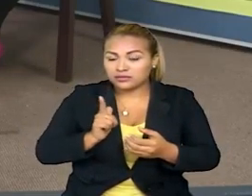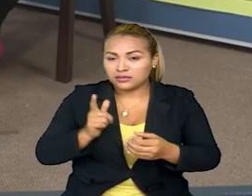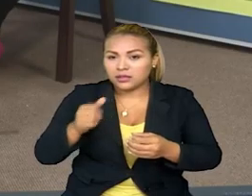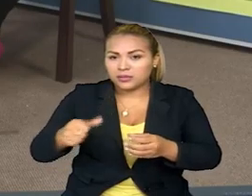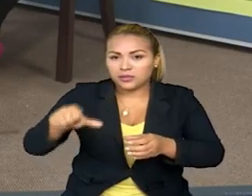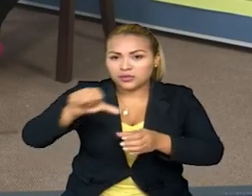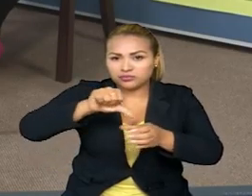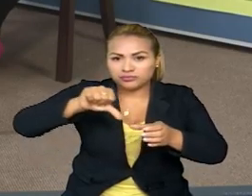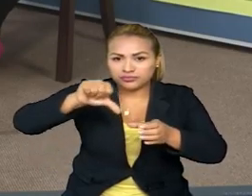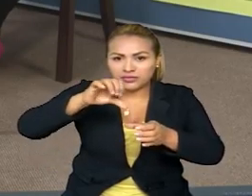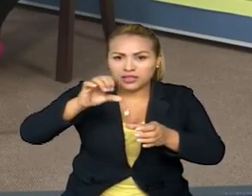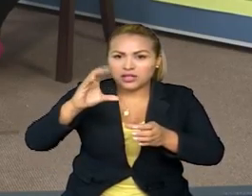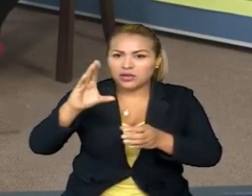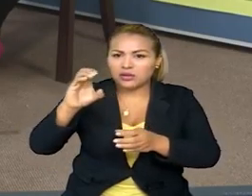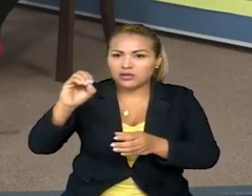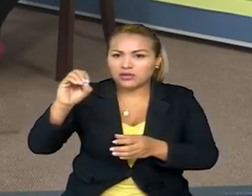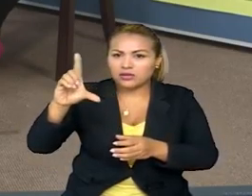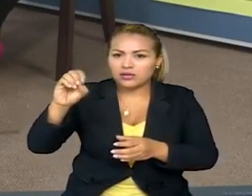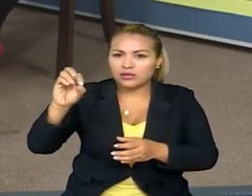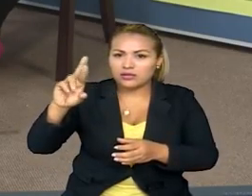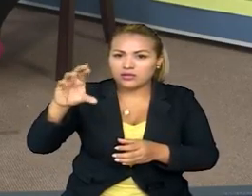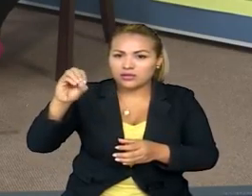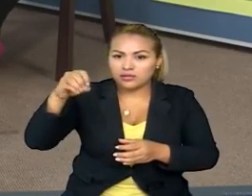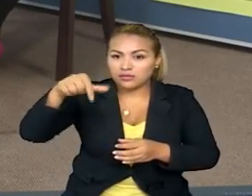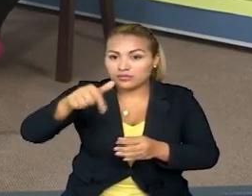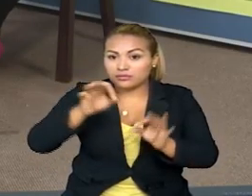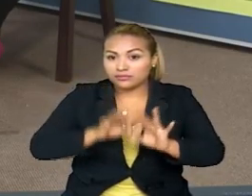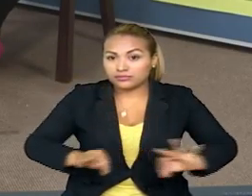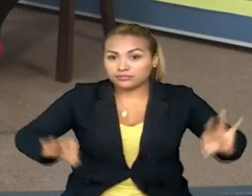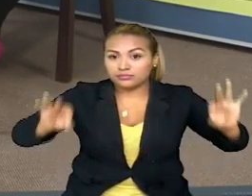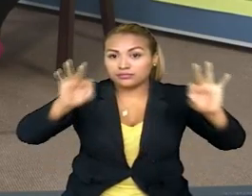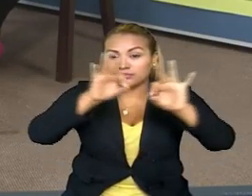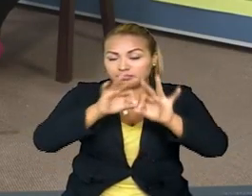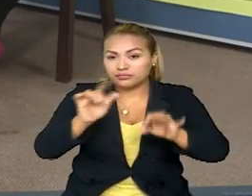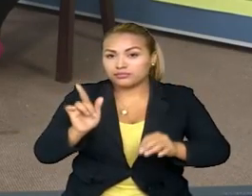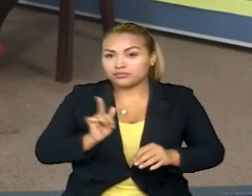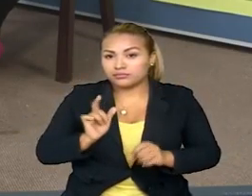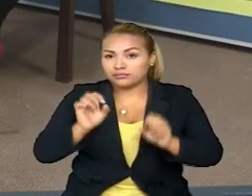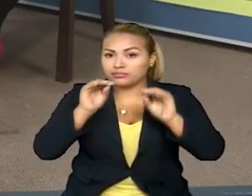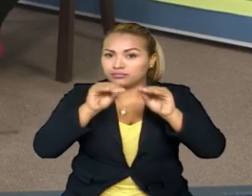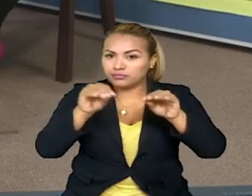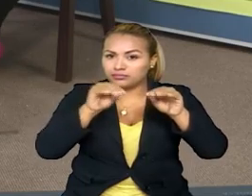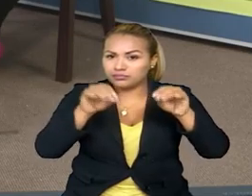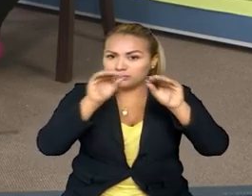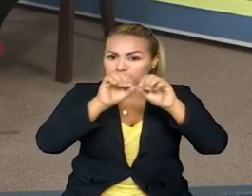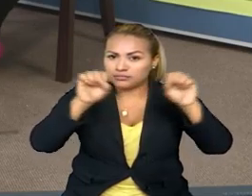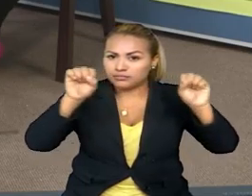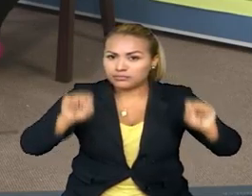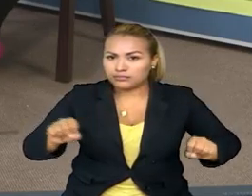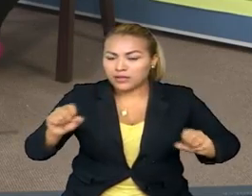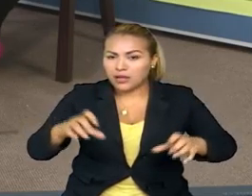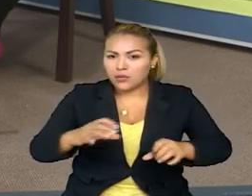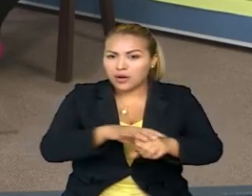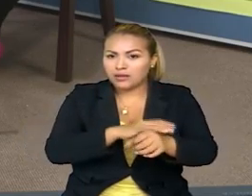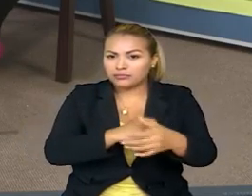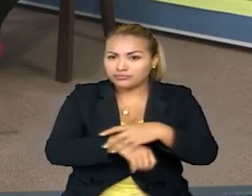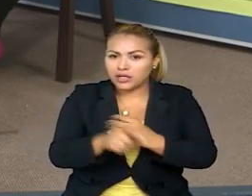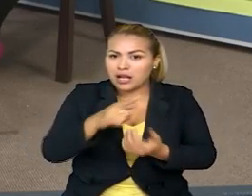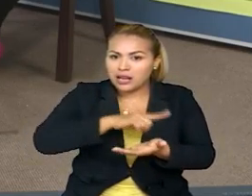ese agua en la hervé entonces esas personas pues tienen la capacidad de potabilizar su propia agua